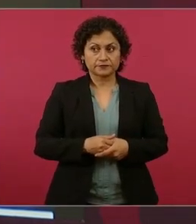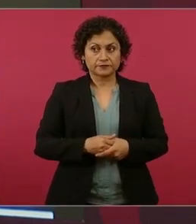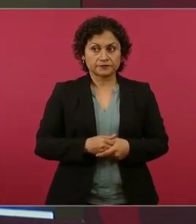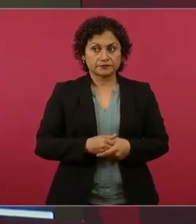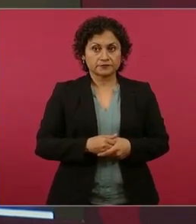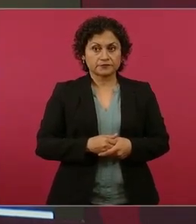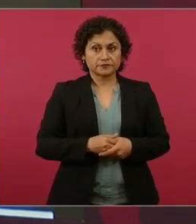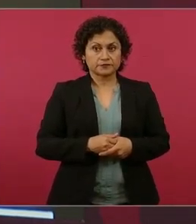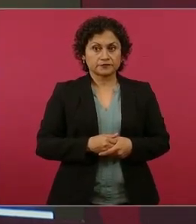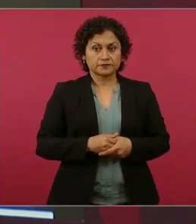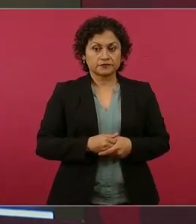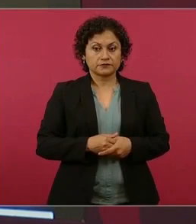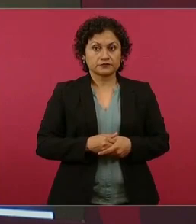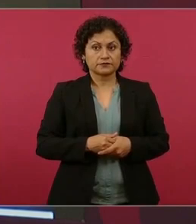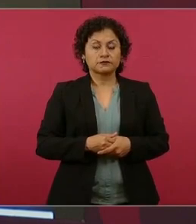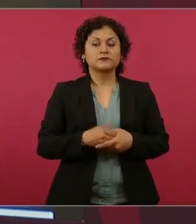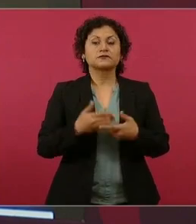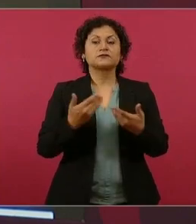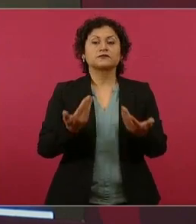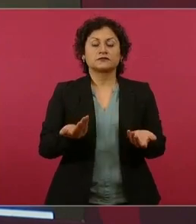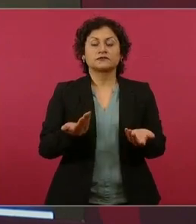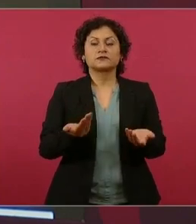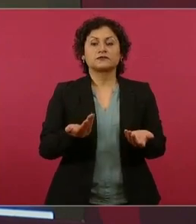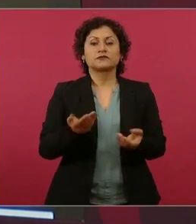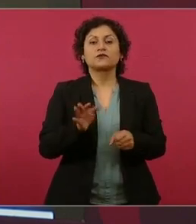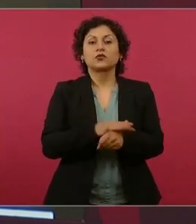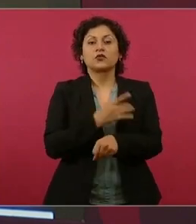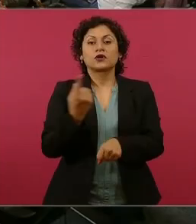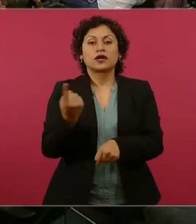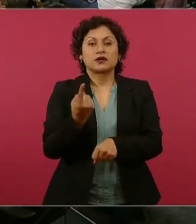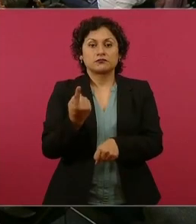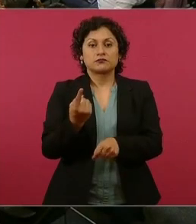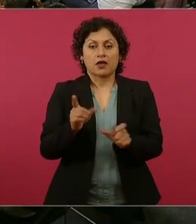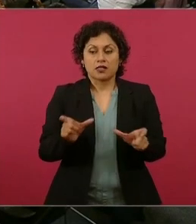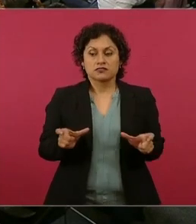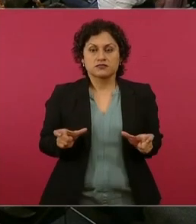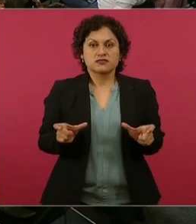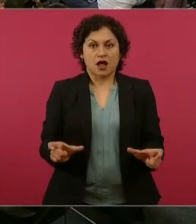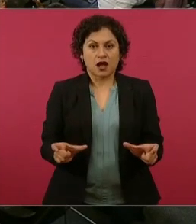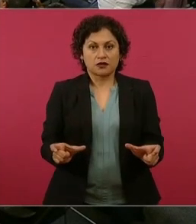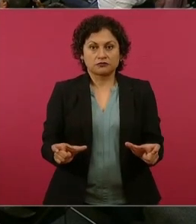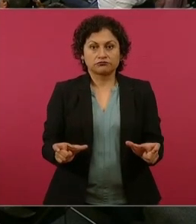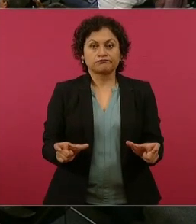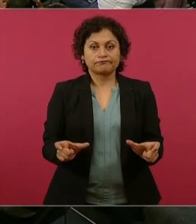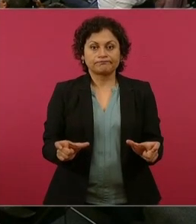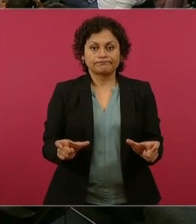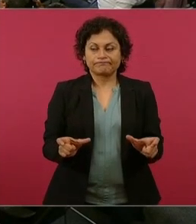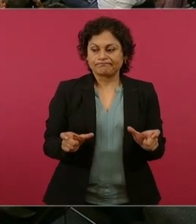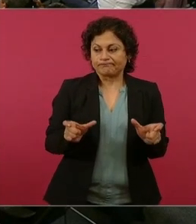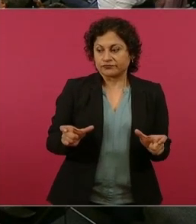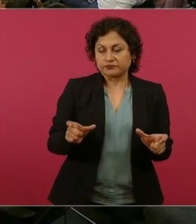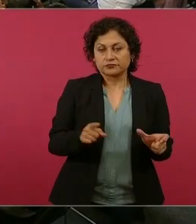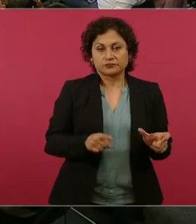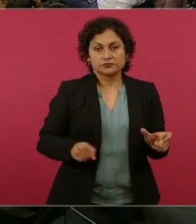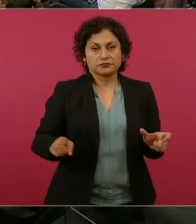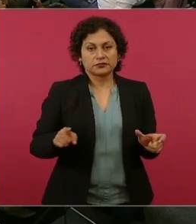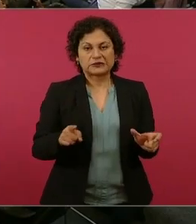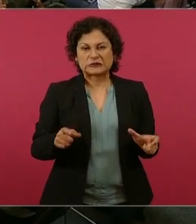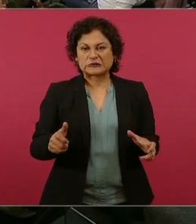las medidas que se están tomando de control, y lo asesinaron.